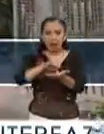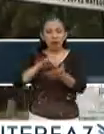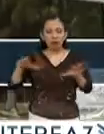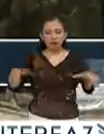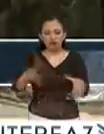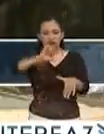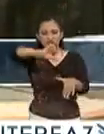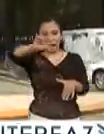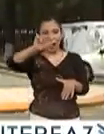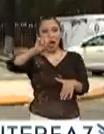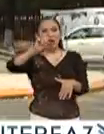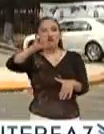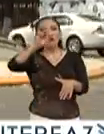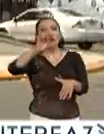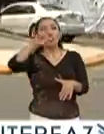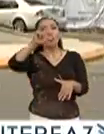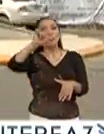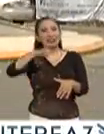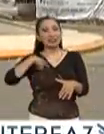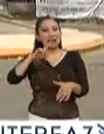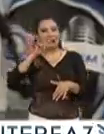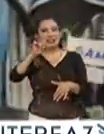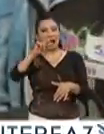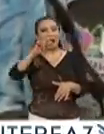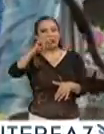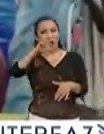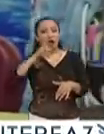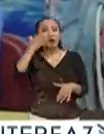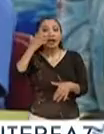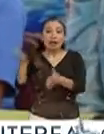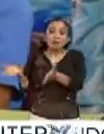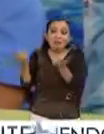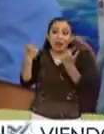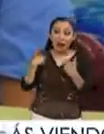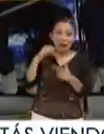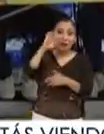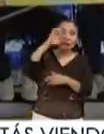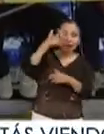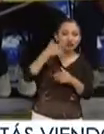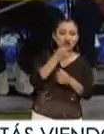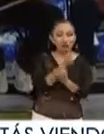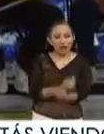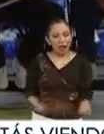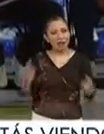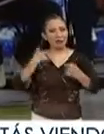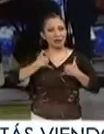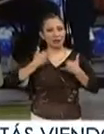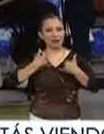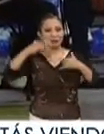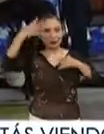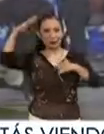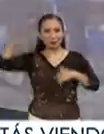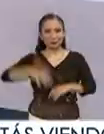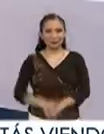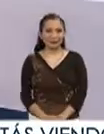Unidad Profesional Adolfo López Mateos en Zacatenco, busca acercar al espacio a niños y adultos.